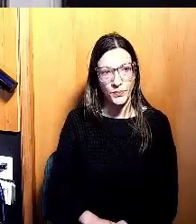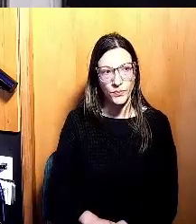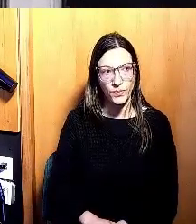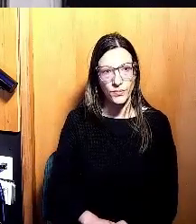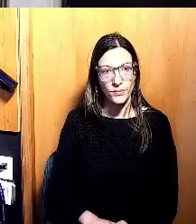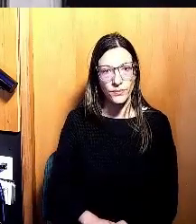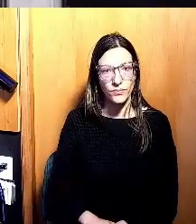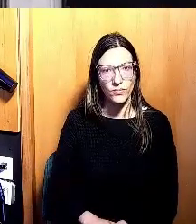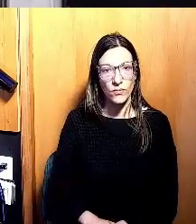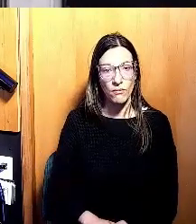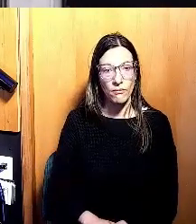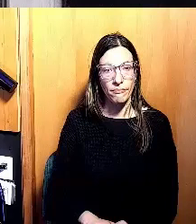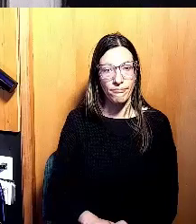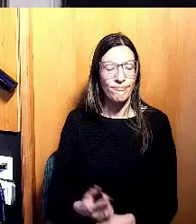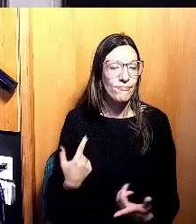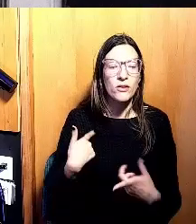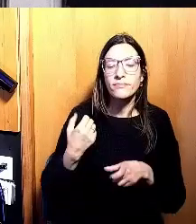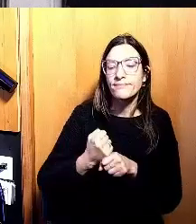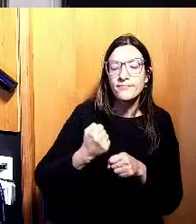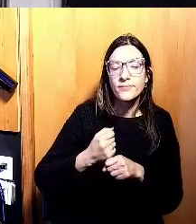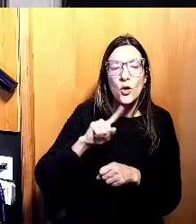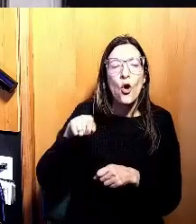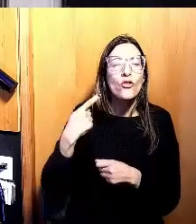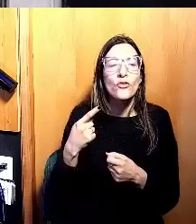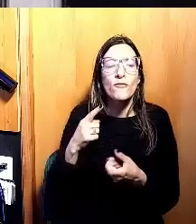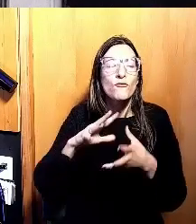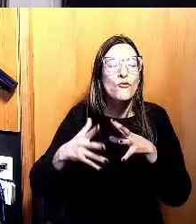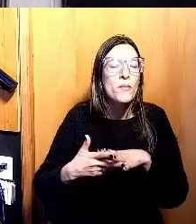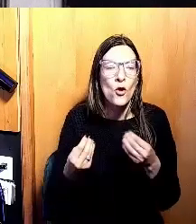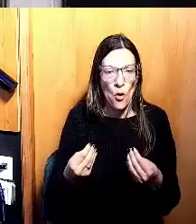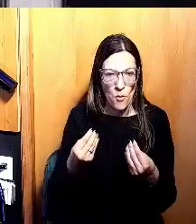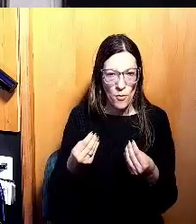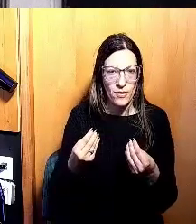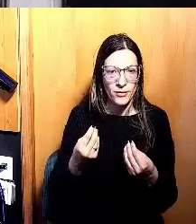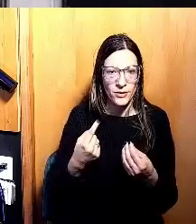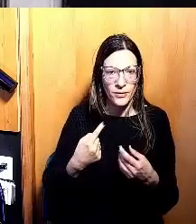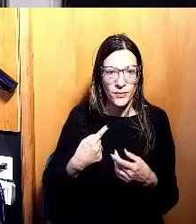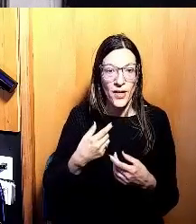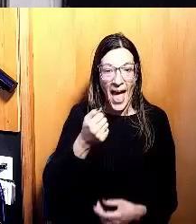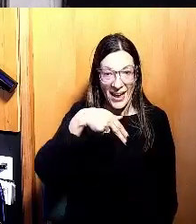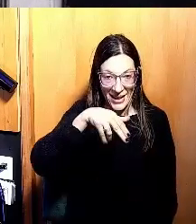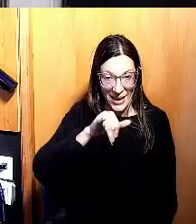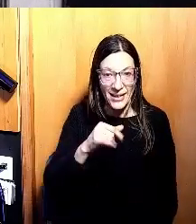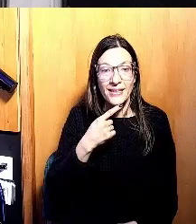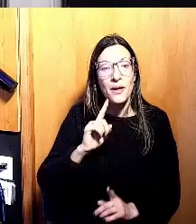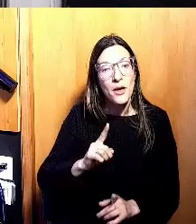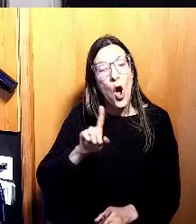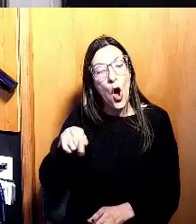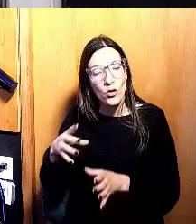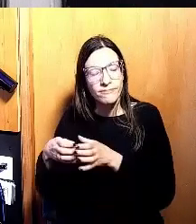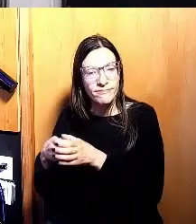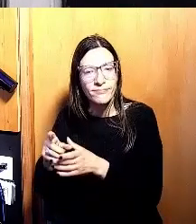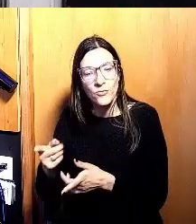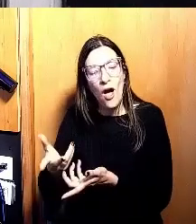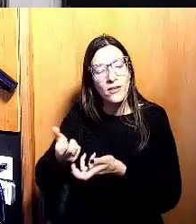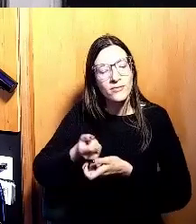Otra estrategia que estamos utilizando últimamente es esta oportunidad que nos da la ANI junto con el BidLab, que es